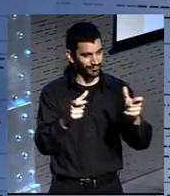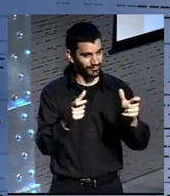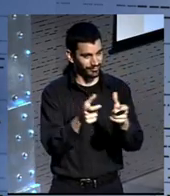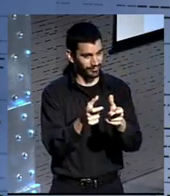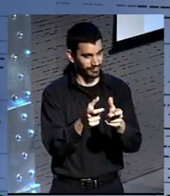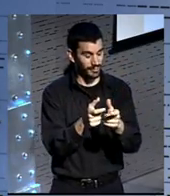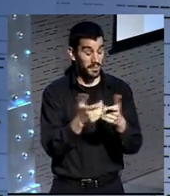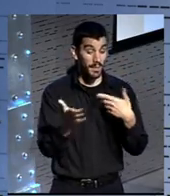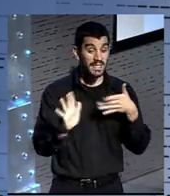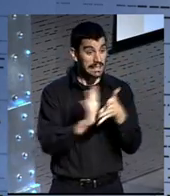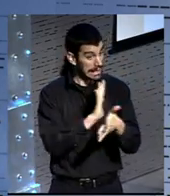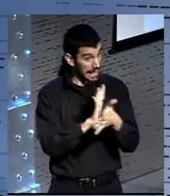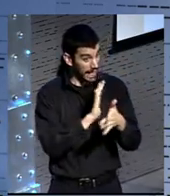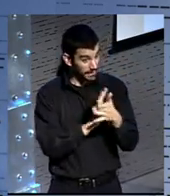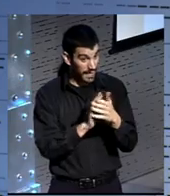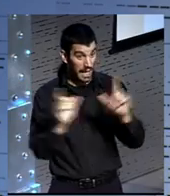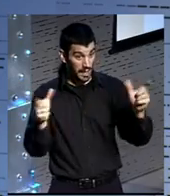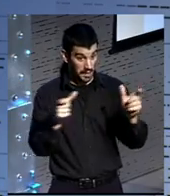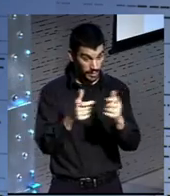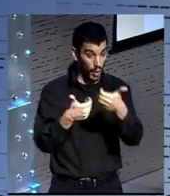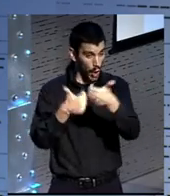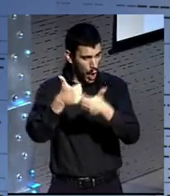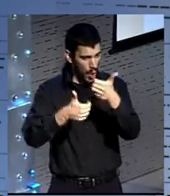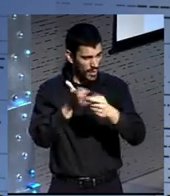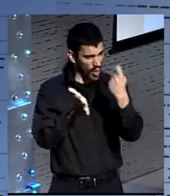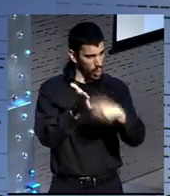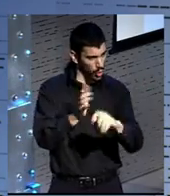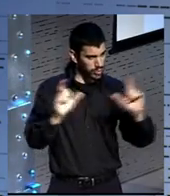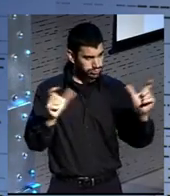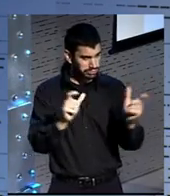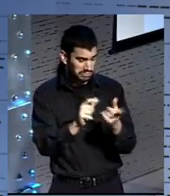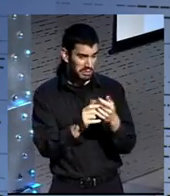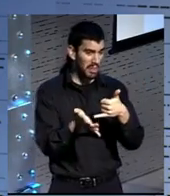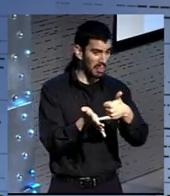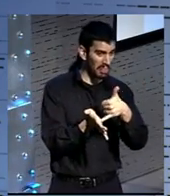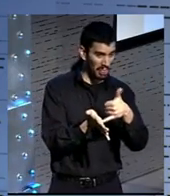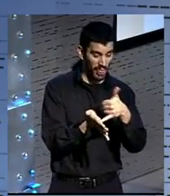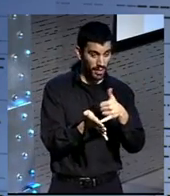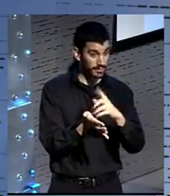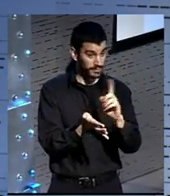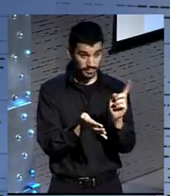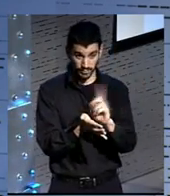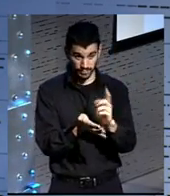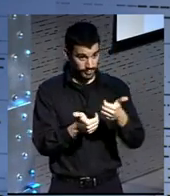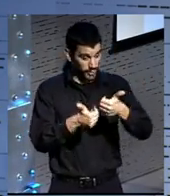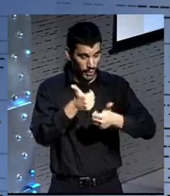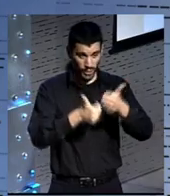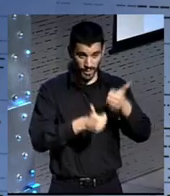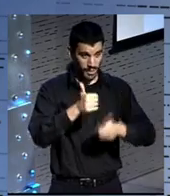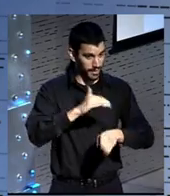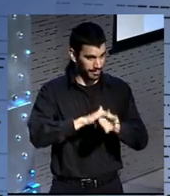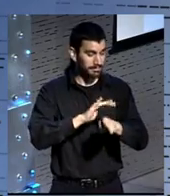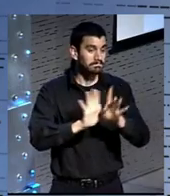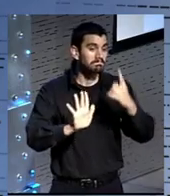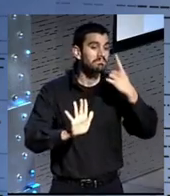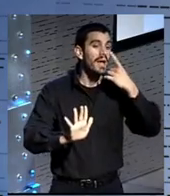la competencia se vaya a reducir proporcionalmente al número de oferentes. No, ya